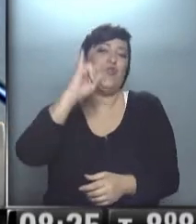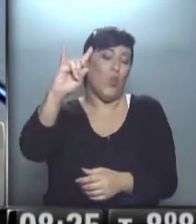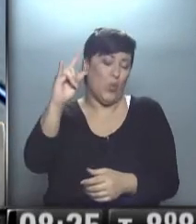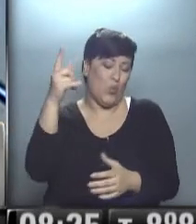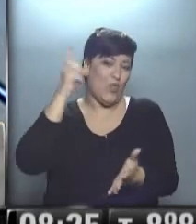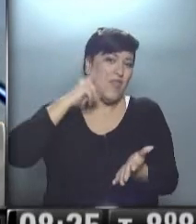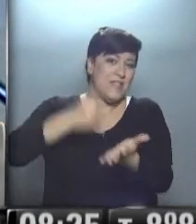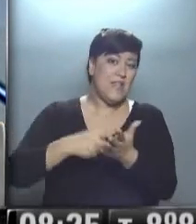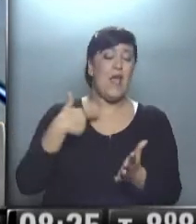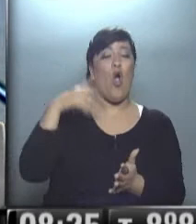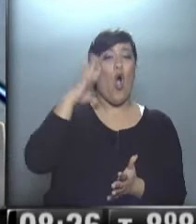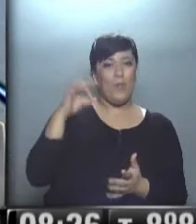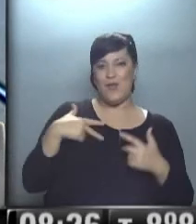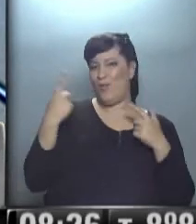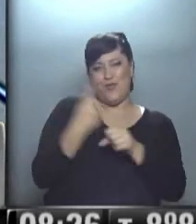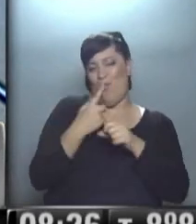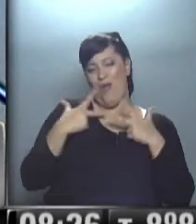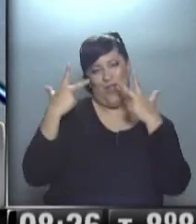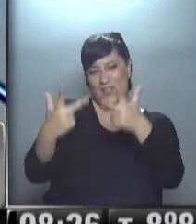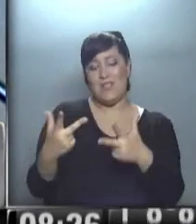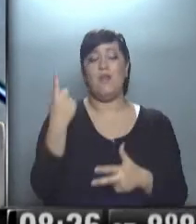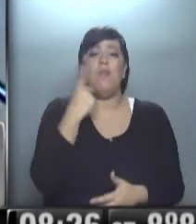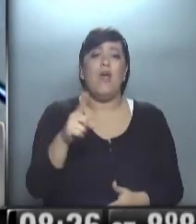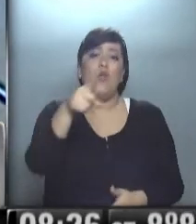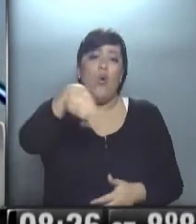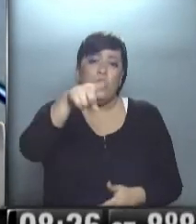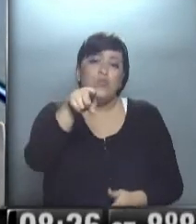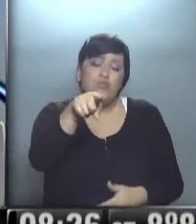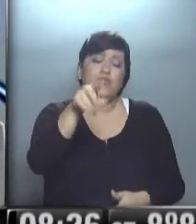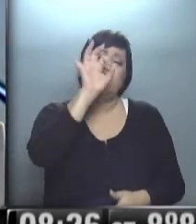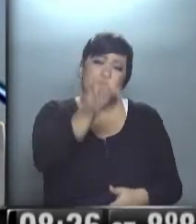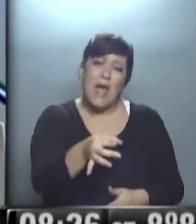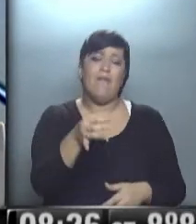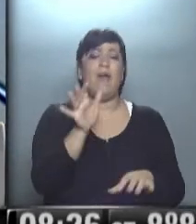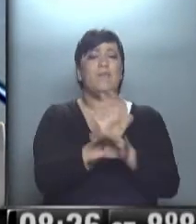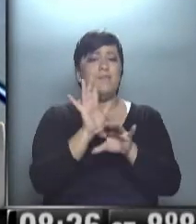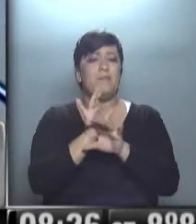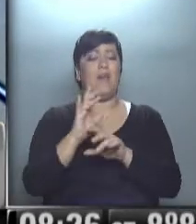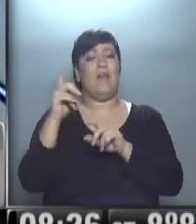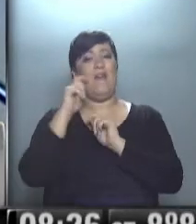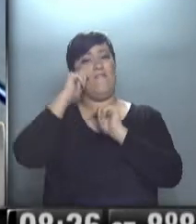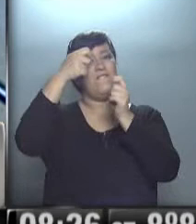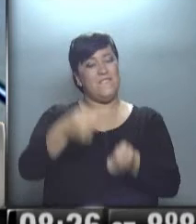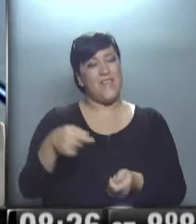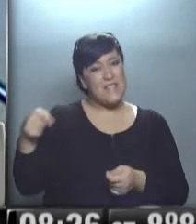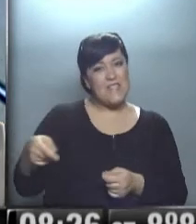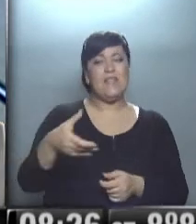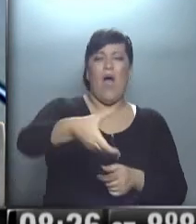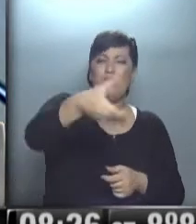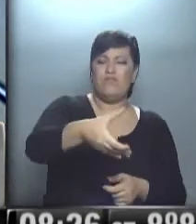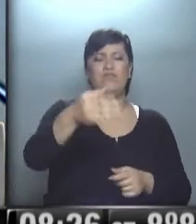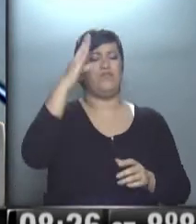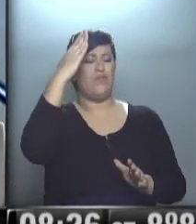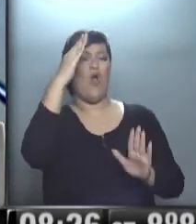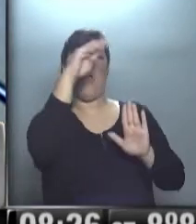tipo de opinión al respecto pero como ustedes saben esto tiene la visita tiene la característica de los saludos protocolares y